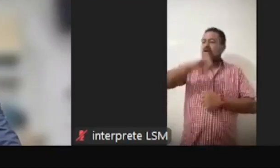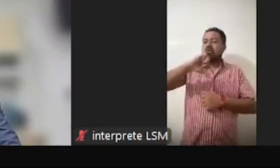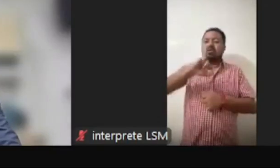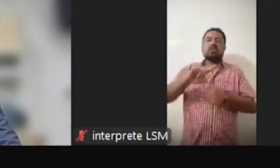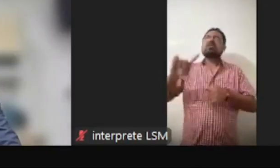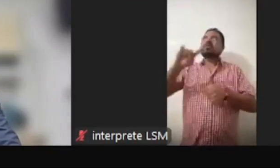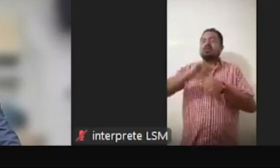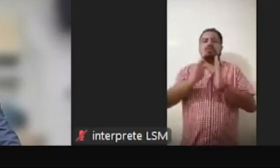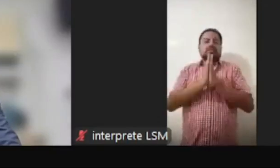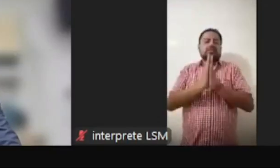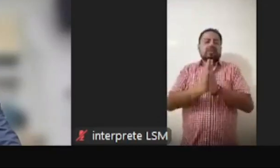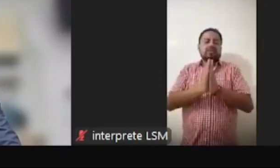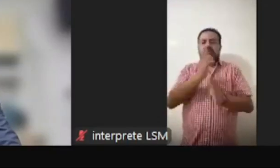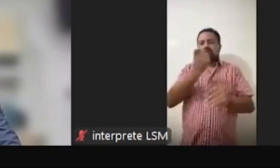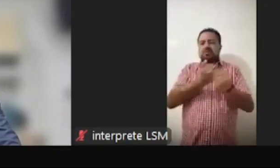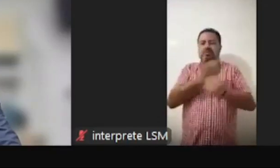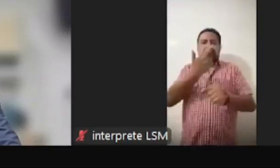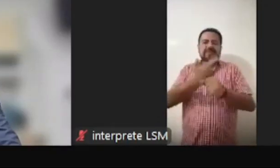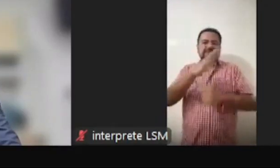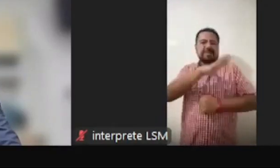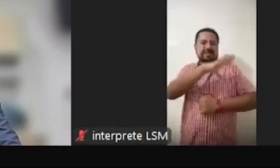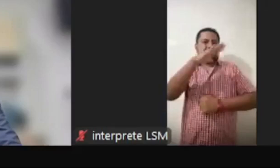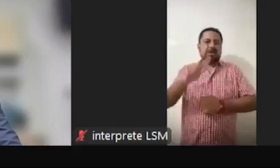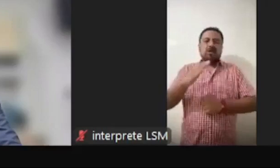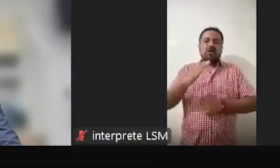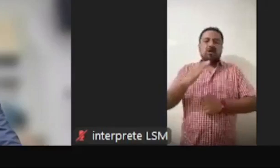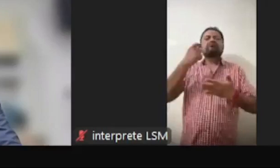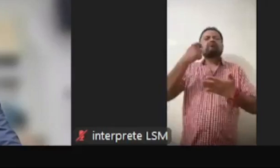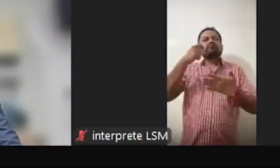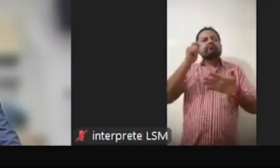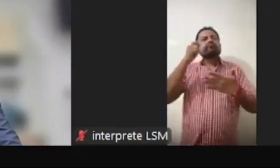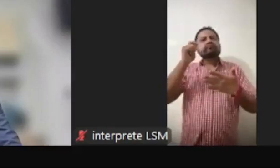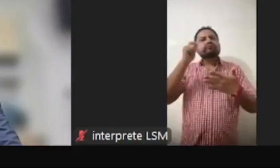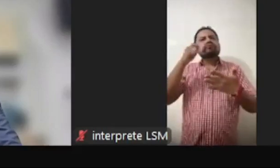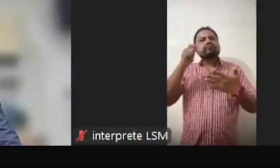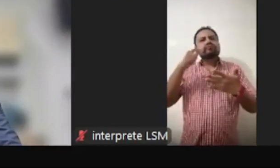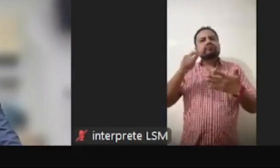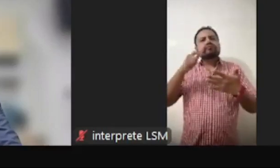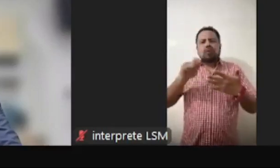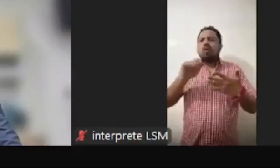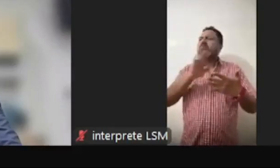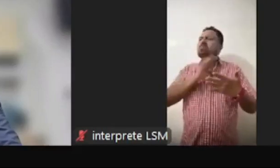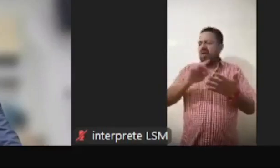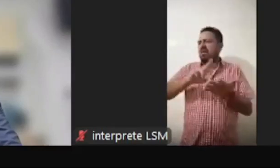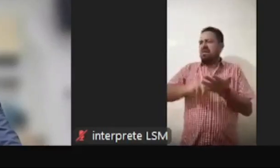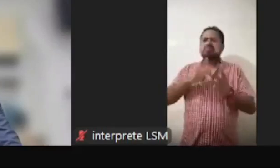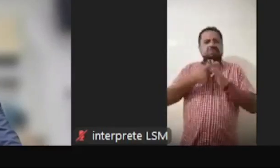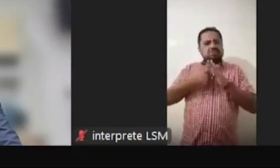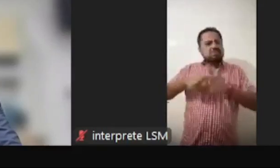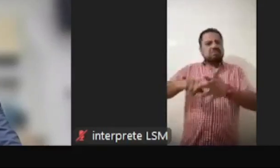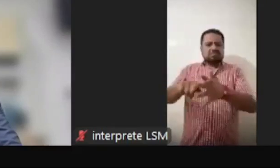al secretario general de Acuerdos proceda a verificar el quórum legal para sesionar válidamente.